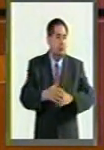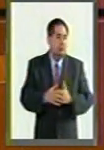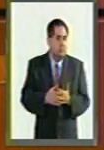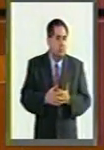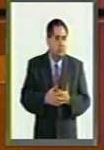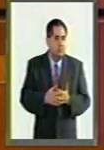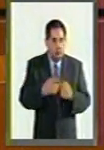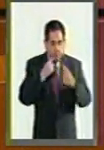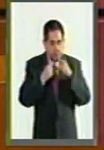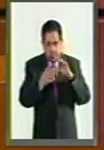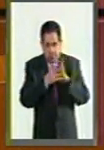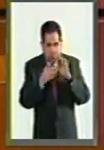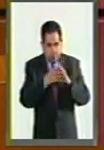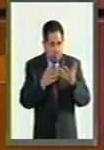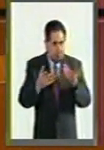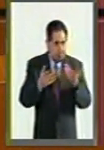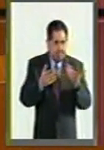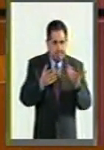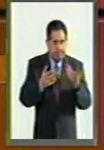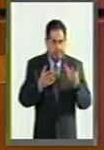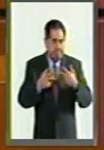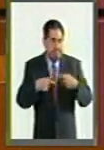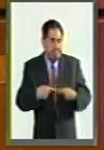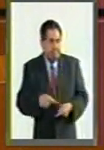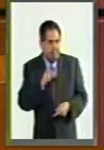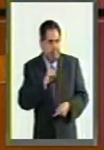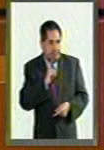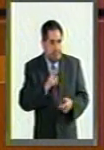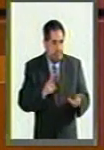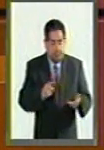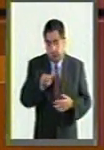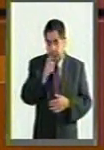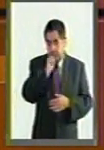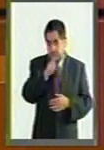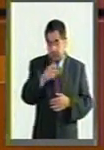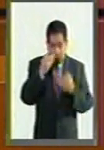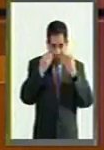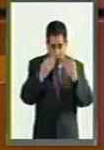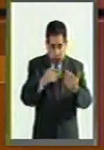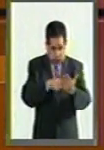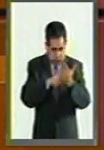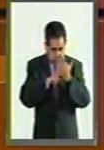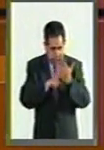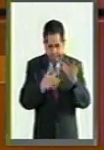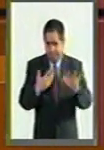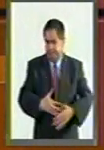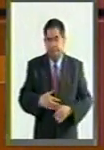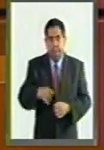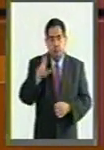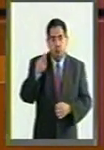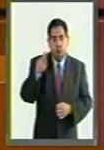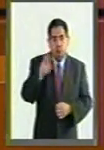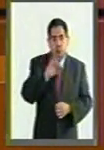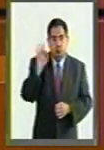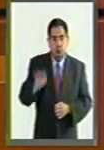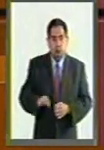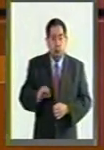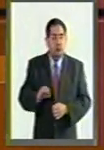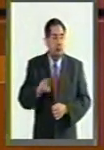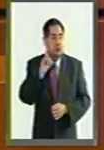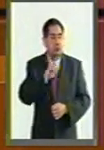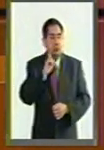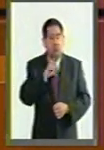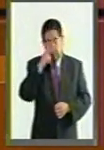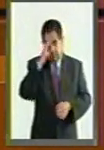precisamente con su vulnerabilidad. Pero además se demostró que el 80% de las mujeres sentenciadas